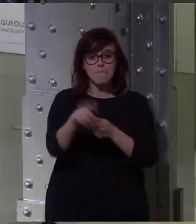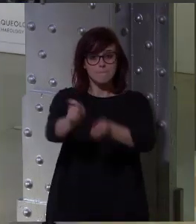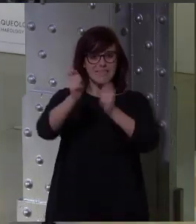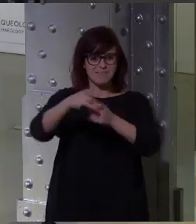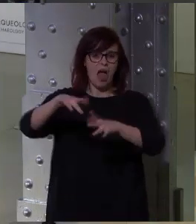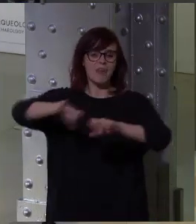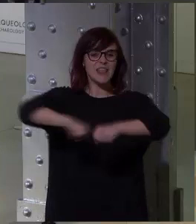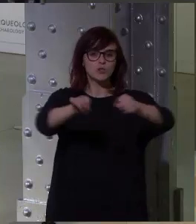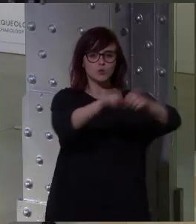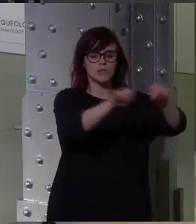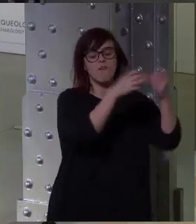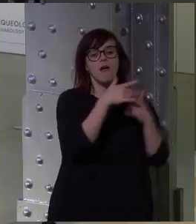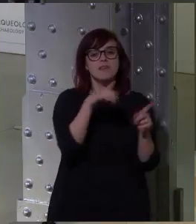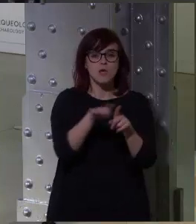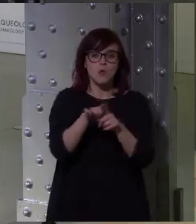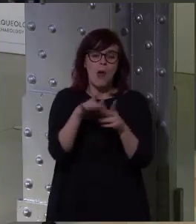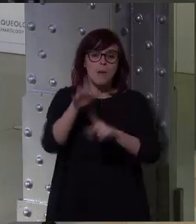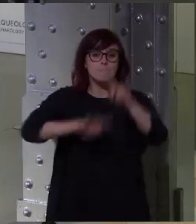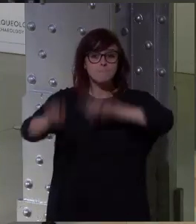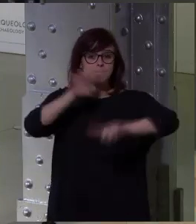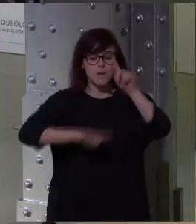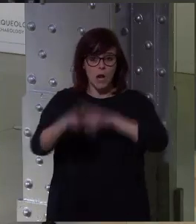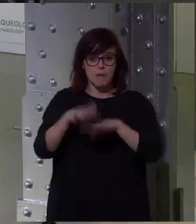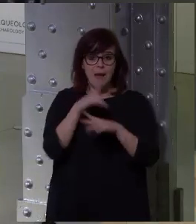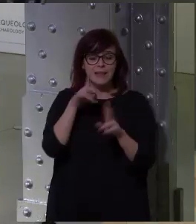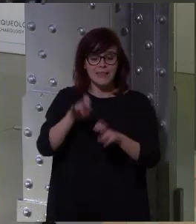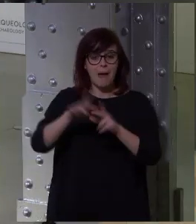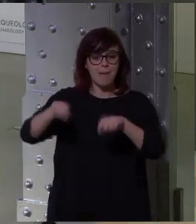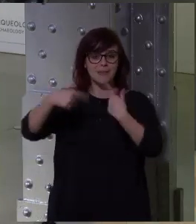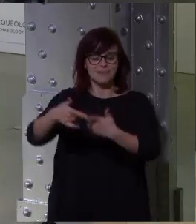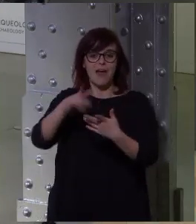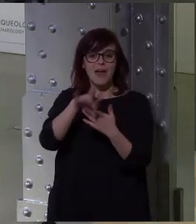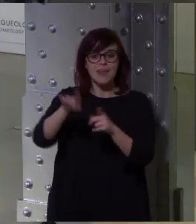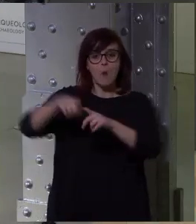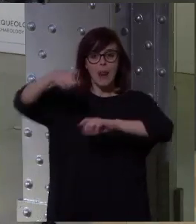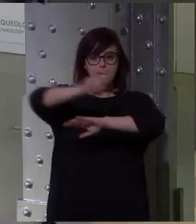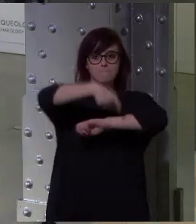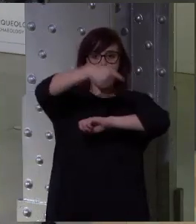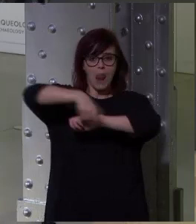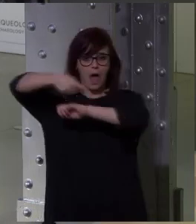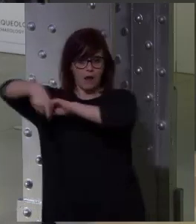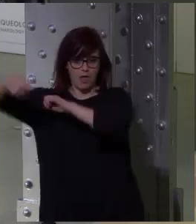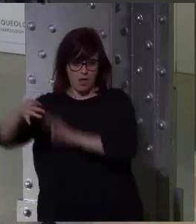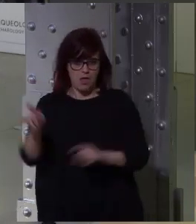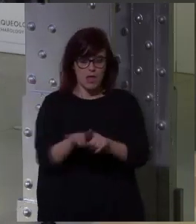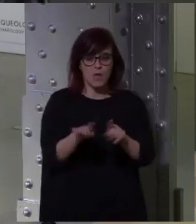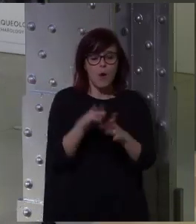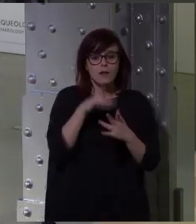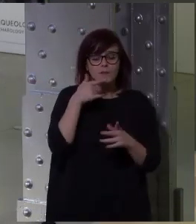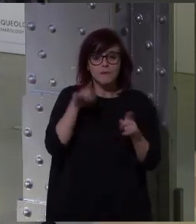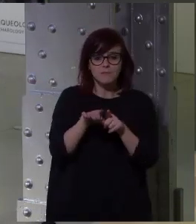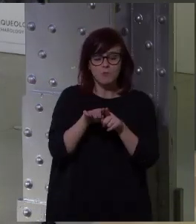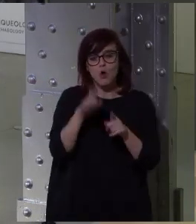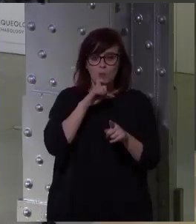pesca destructiva, pues sería el problema que tenemos con el impacto de la pesca con palangre, ¿no? Que lleva un